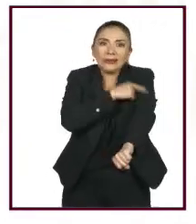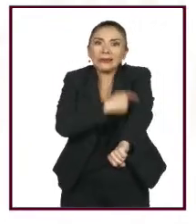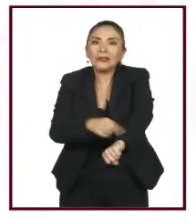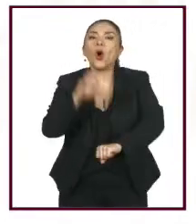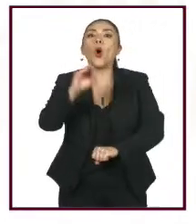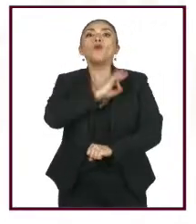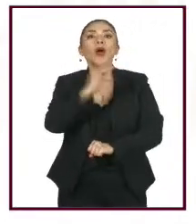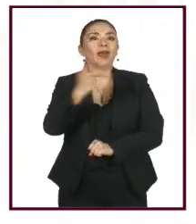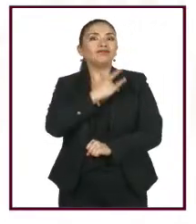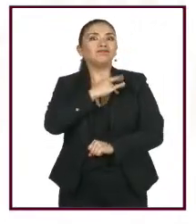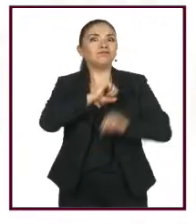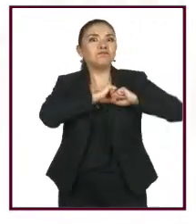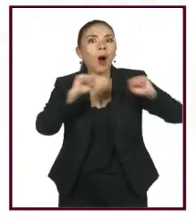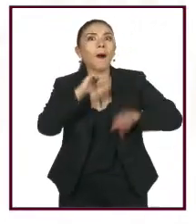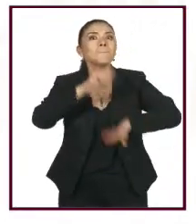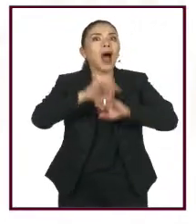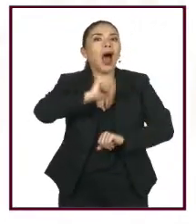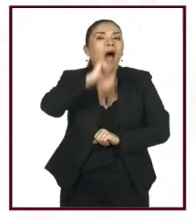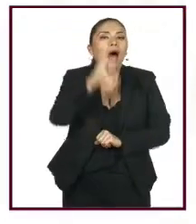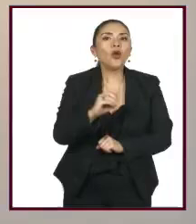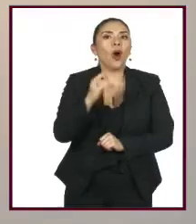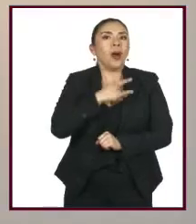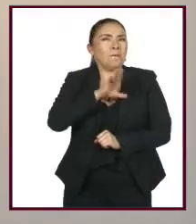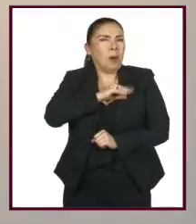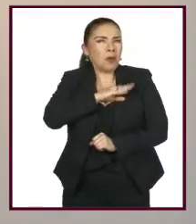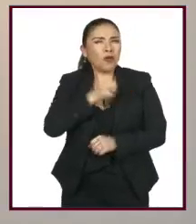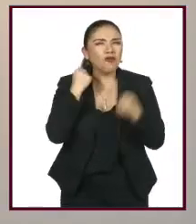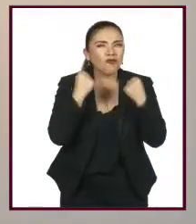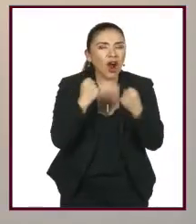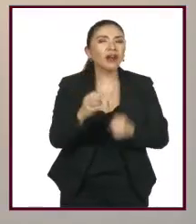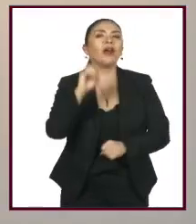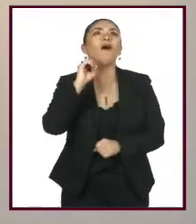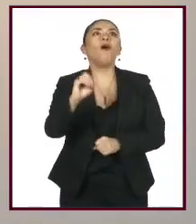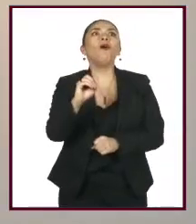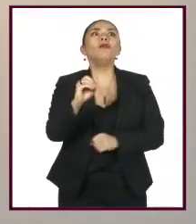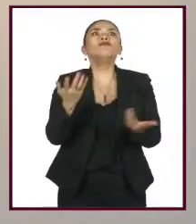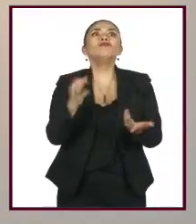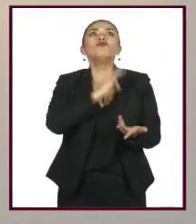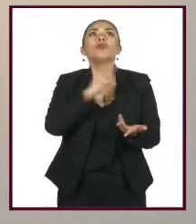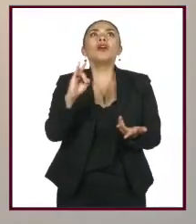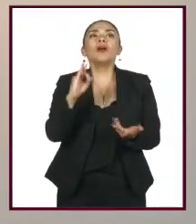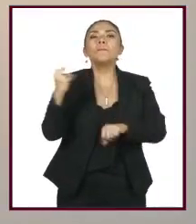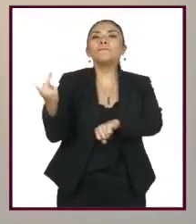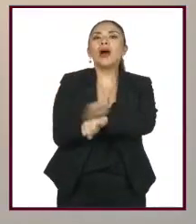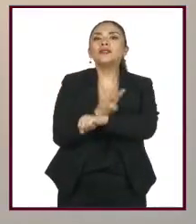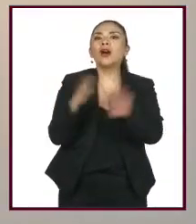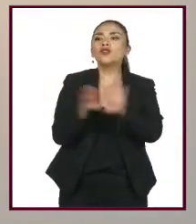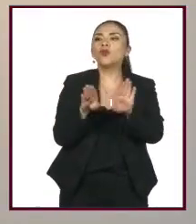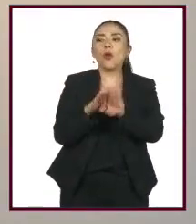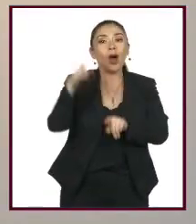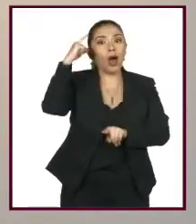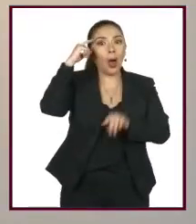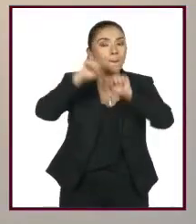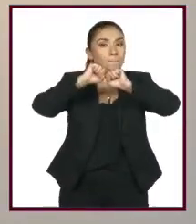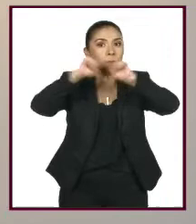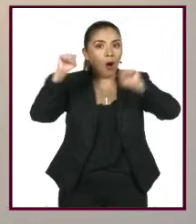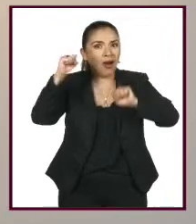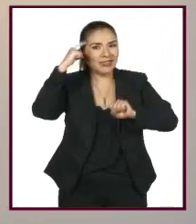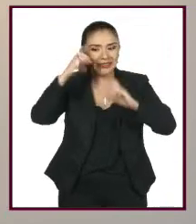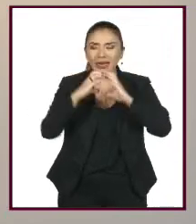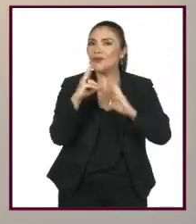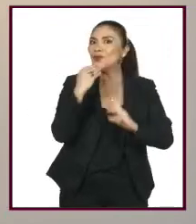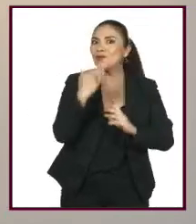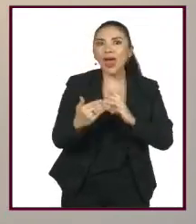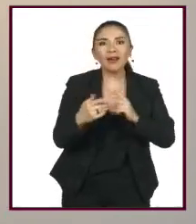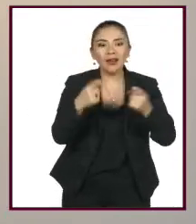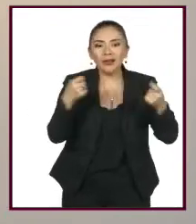eventos cardíacos o infartos, taquicardias, también eventos en la cerebrovasculares a nivel cerebral,